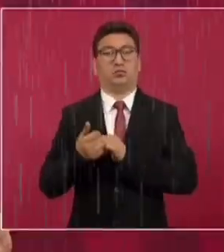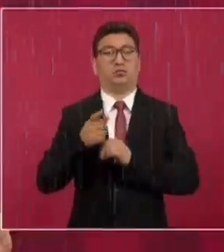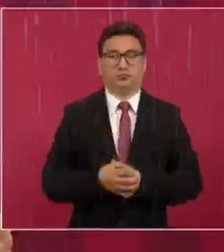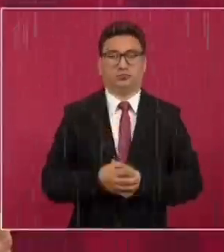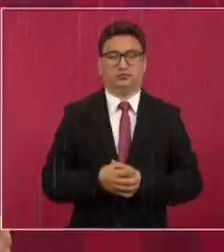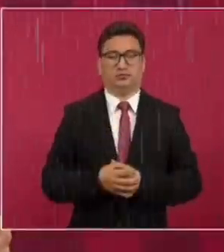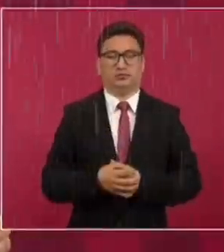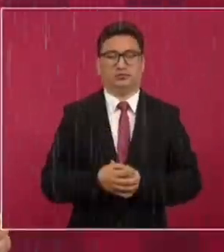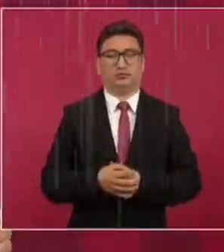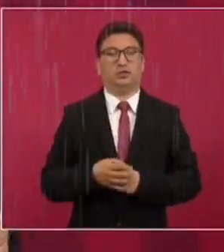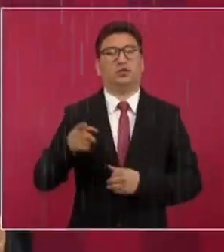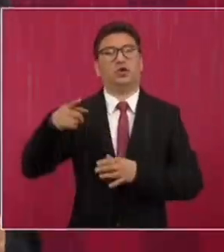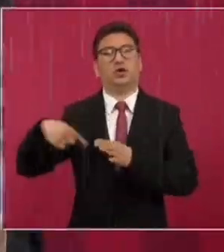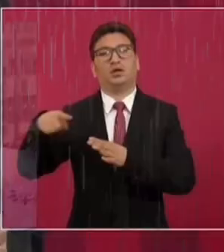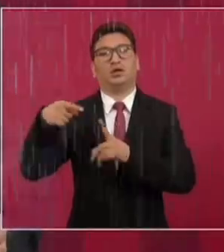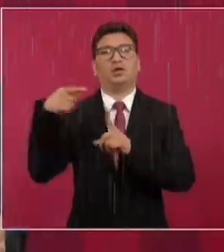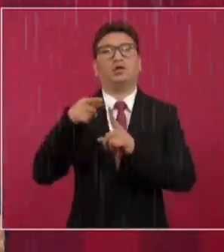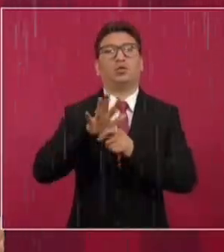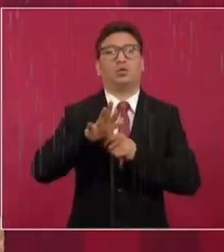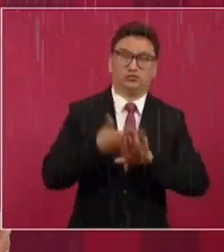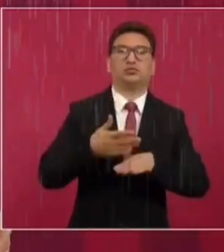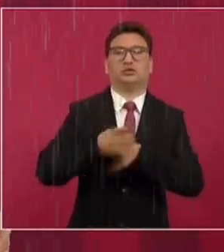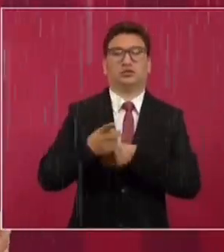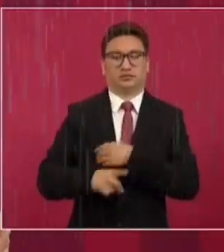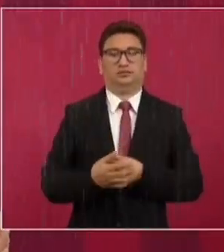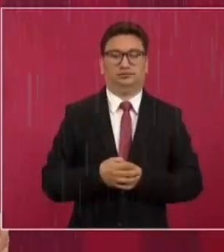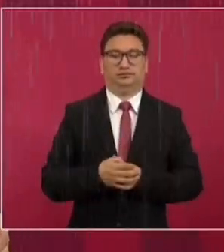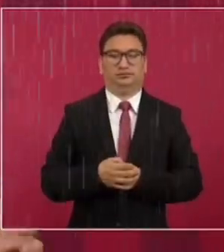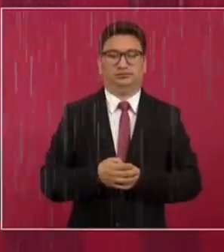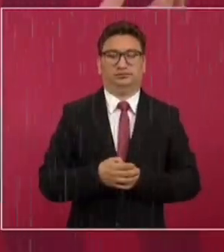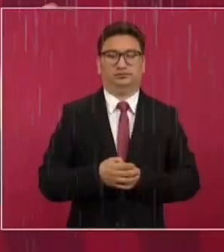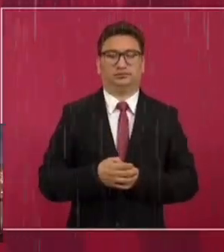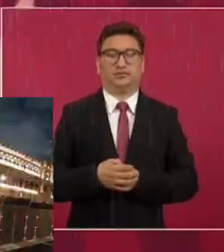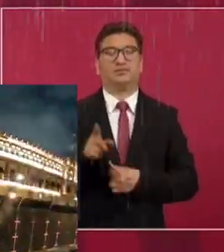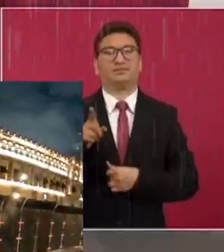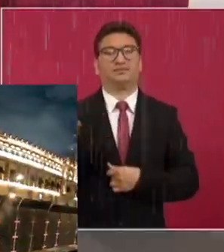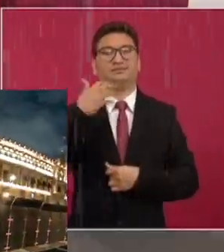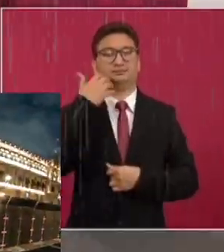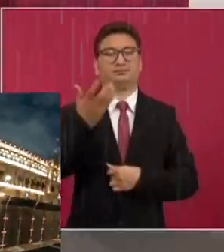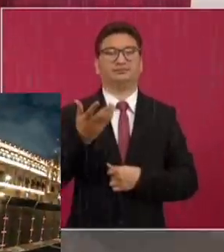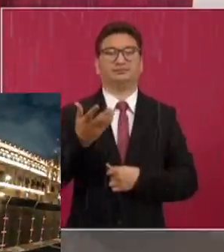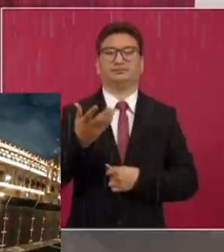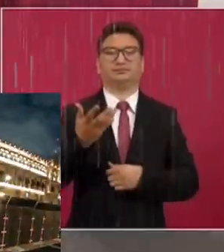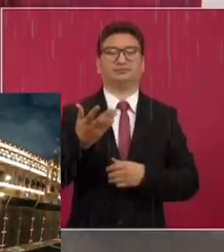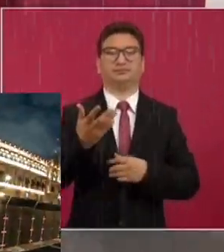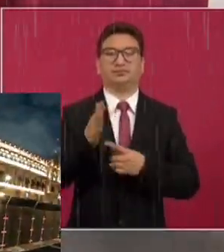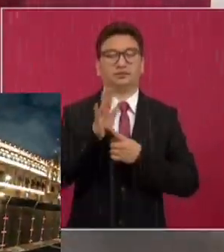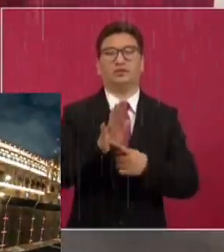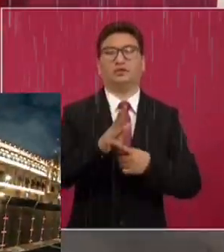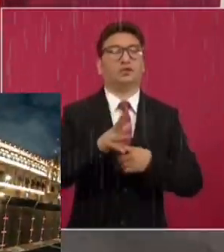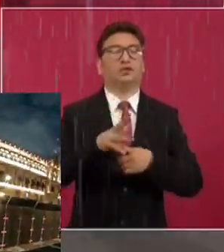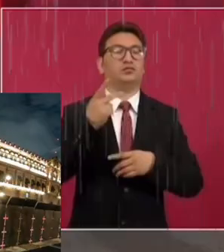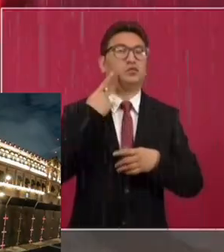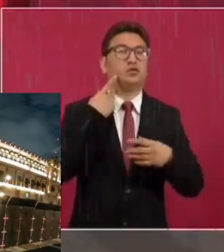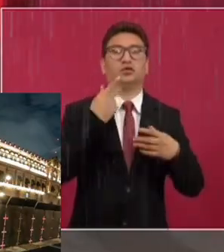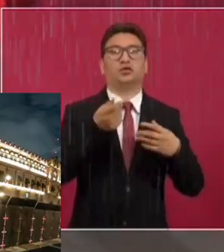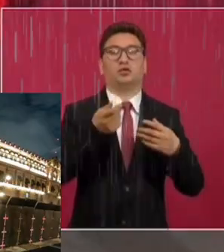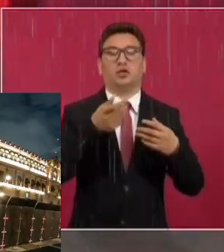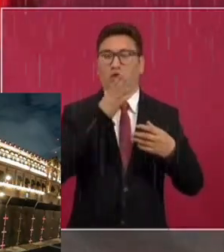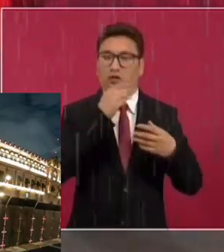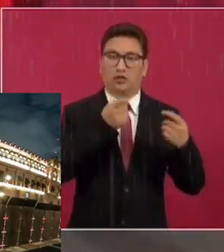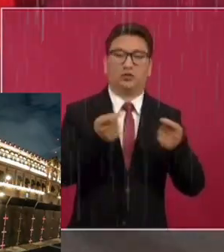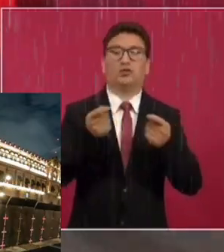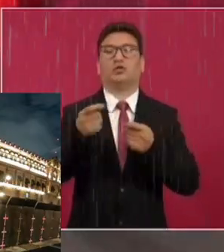en feministas con el propósito de dañarnos, de afectarnos. Quieren mostrar que hay inestabilidad política, que